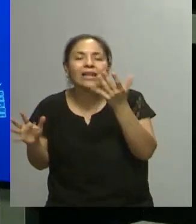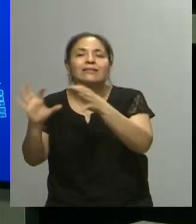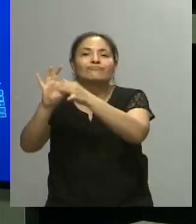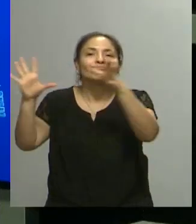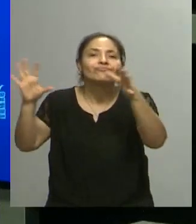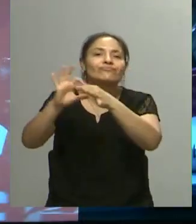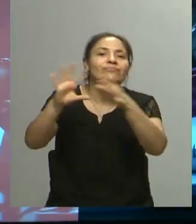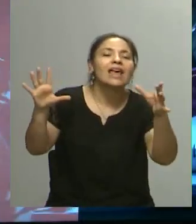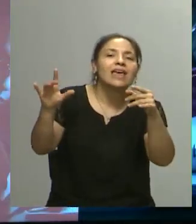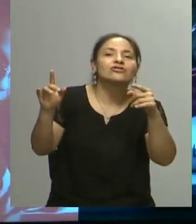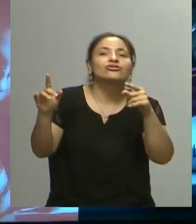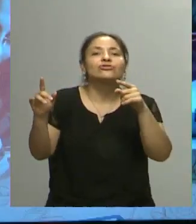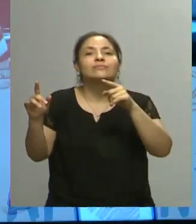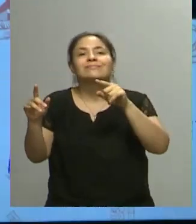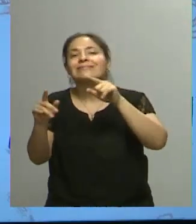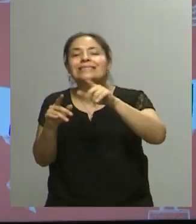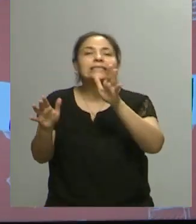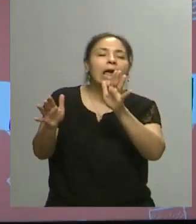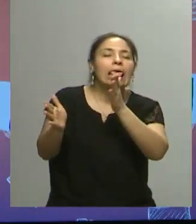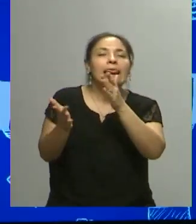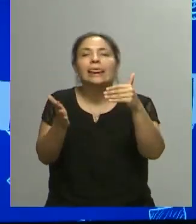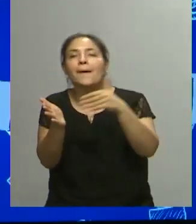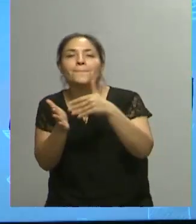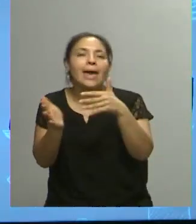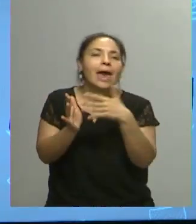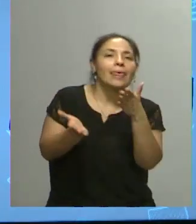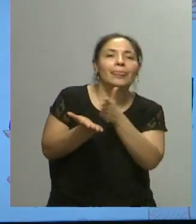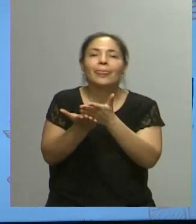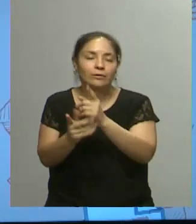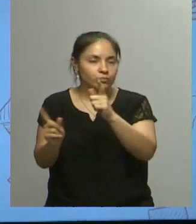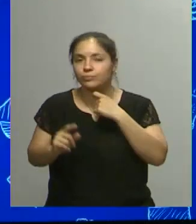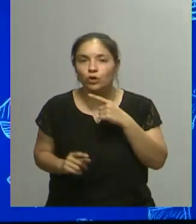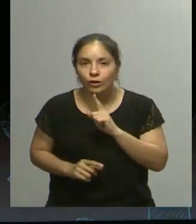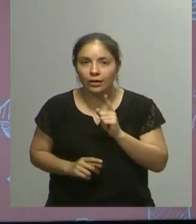grupos poblacionales, ni tampoco